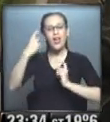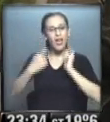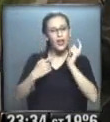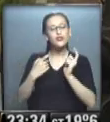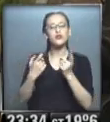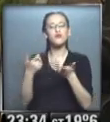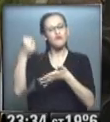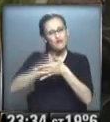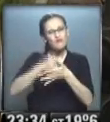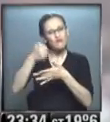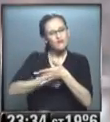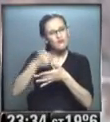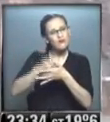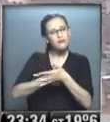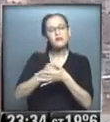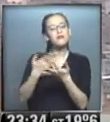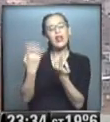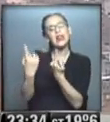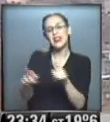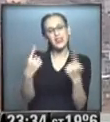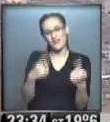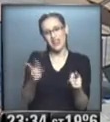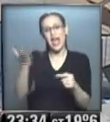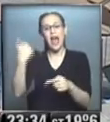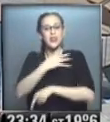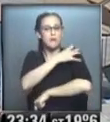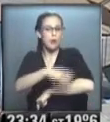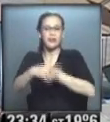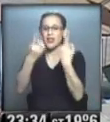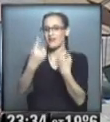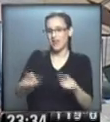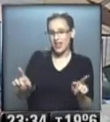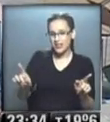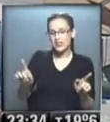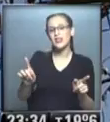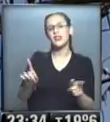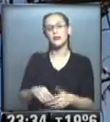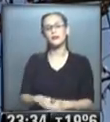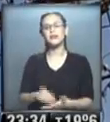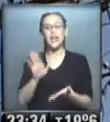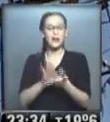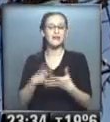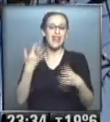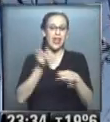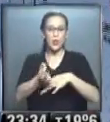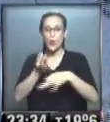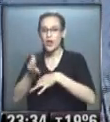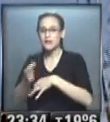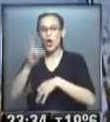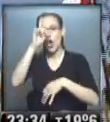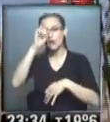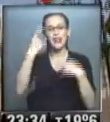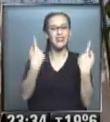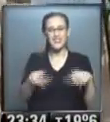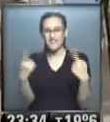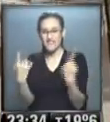las proporciones, que pueden ser a otro nivel, los niveles de pobreza eran distintos, los niveles de acceso a la salud, a la educación eran diferentes,